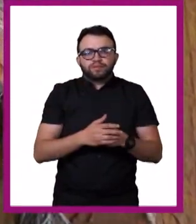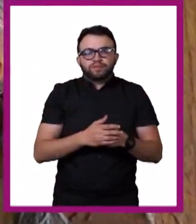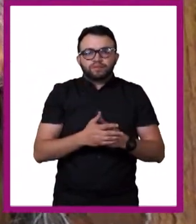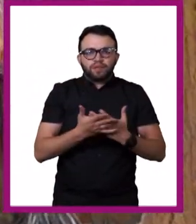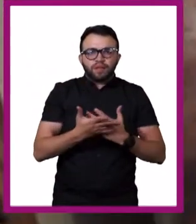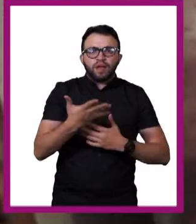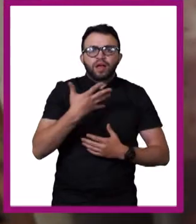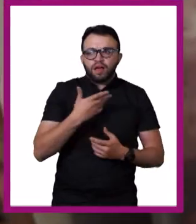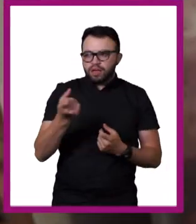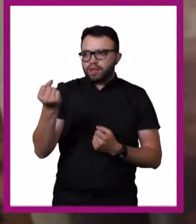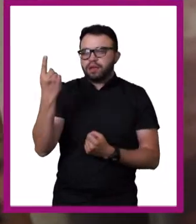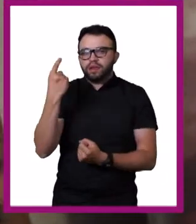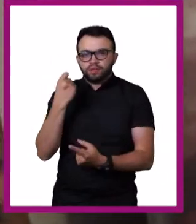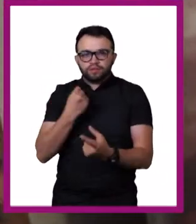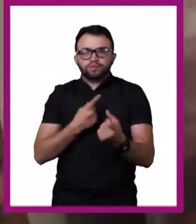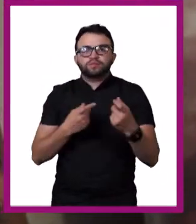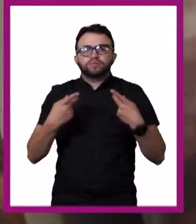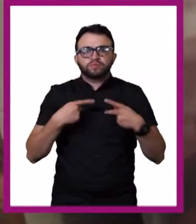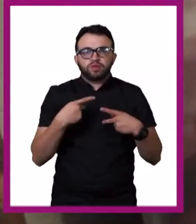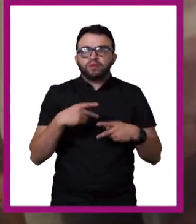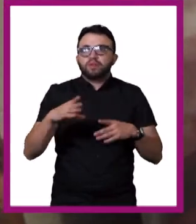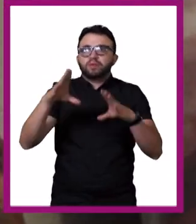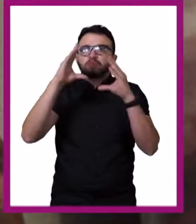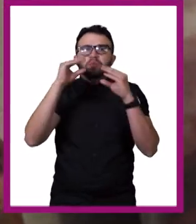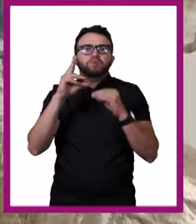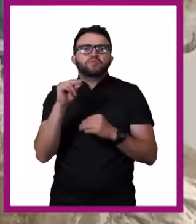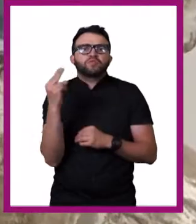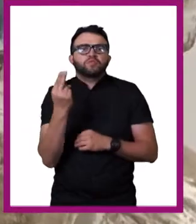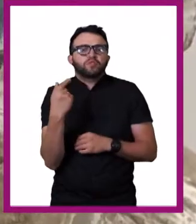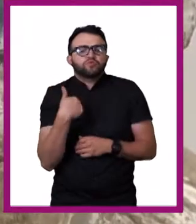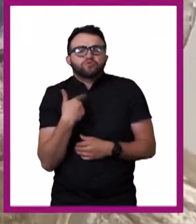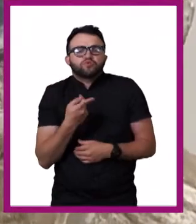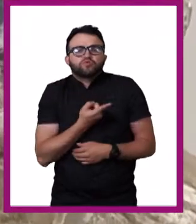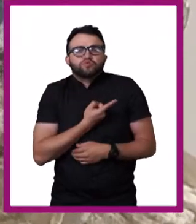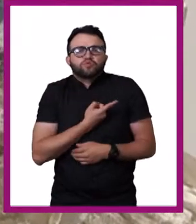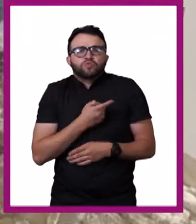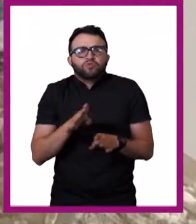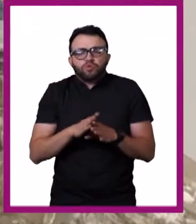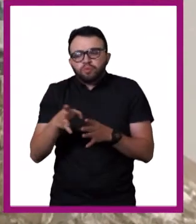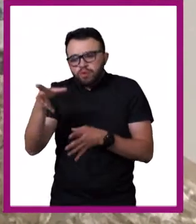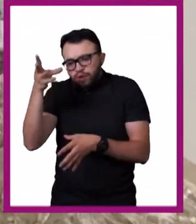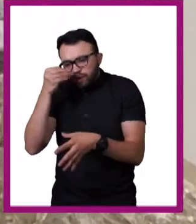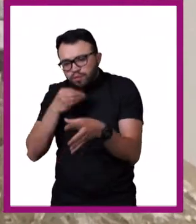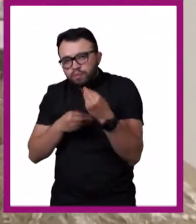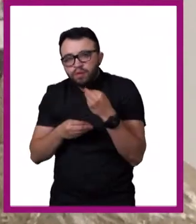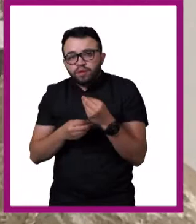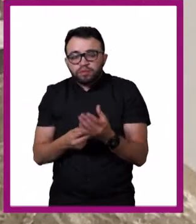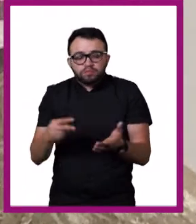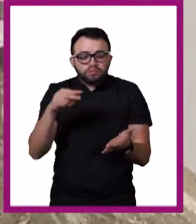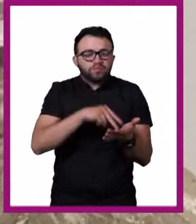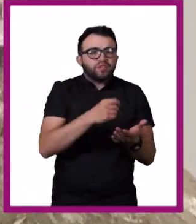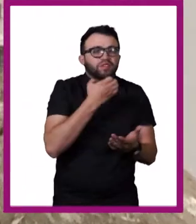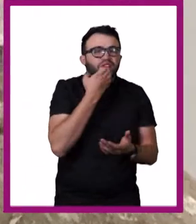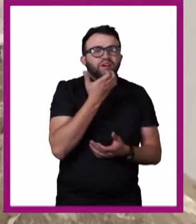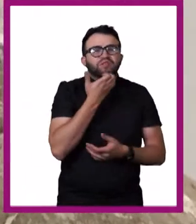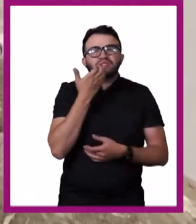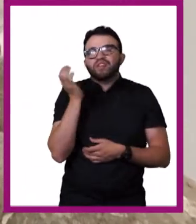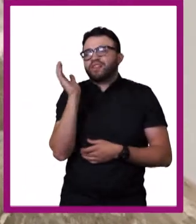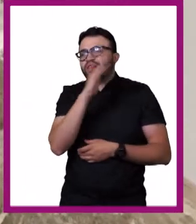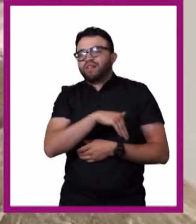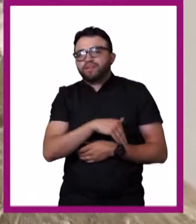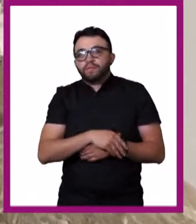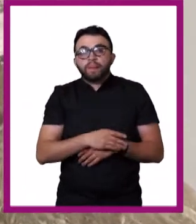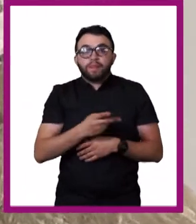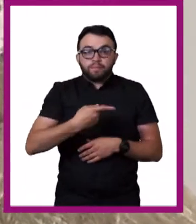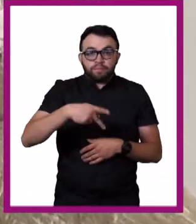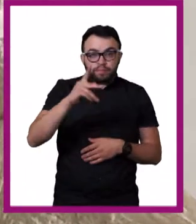ser autodidactas por naturaleza y aunque estén en la escuela, no les importa mucho y está bien. Pero en mi caso